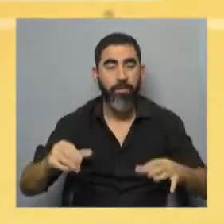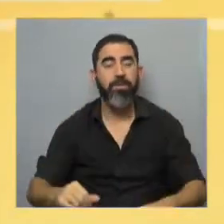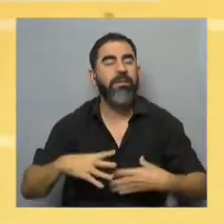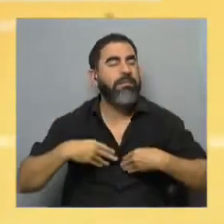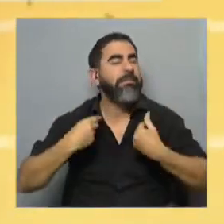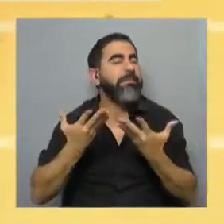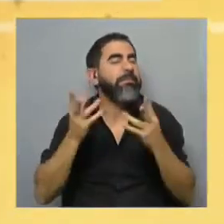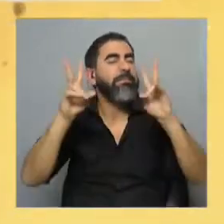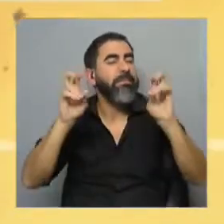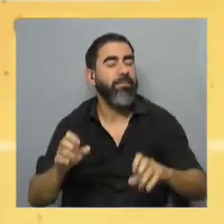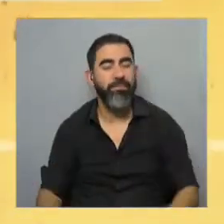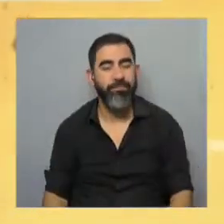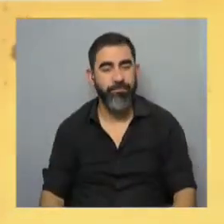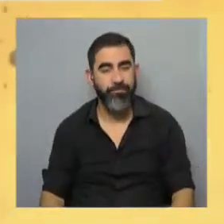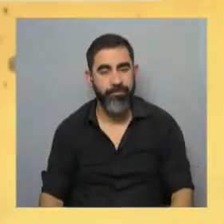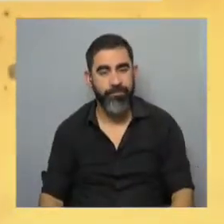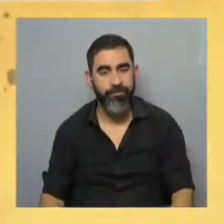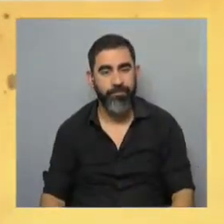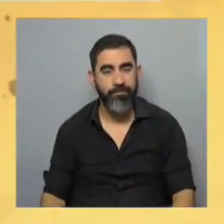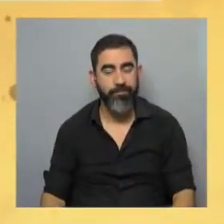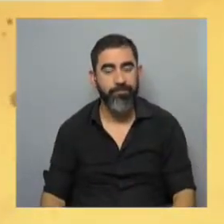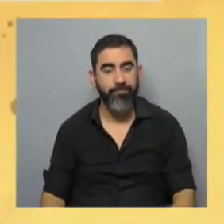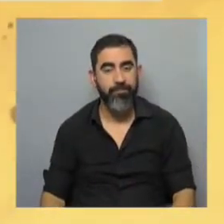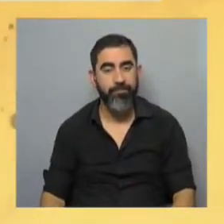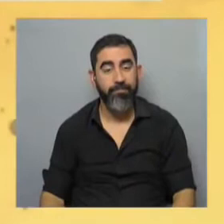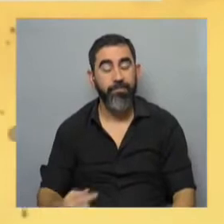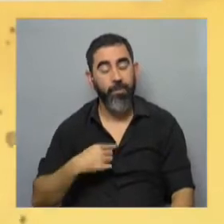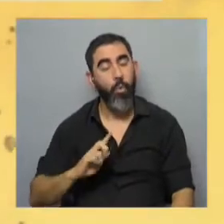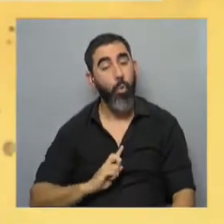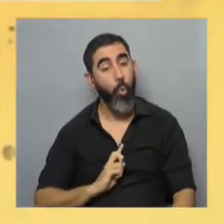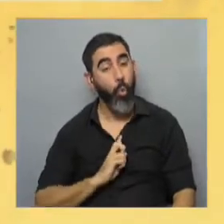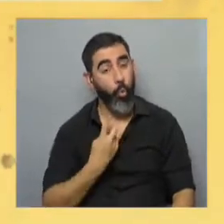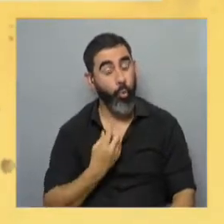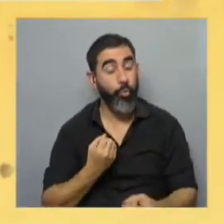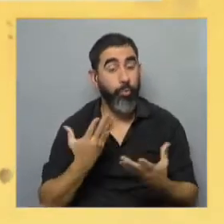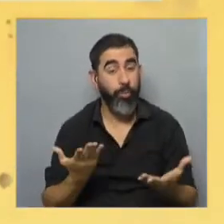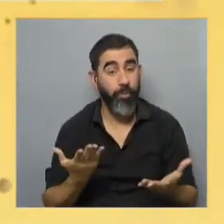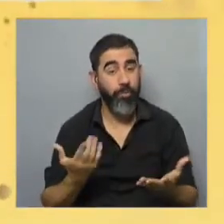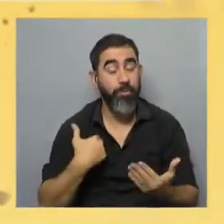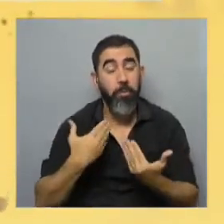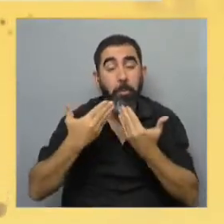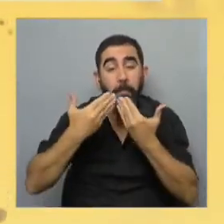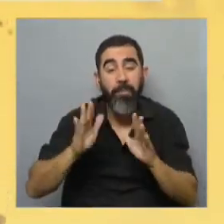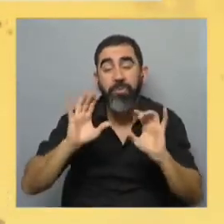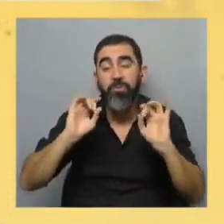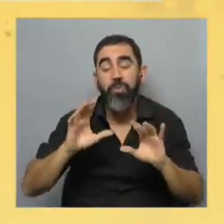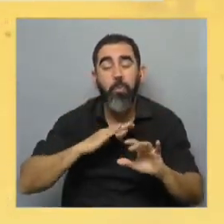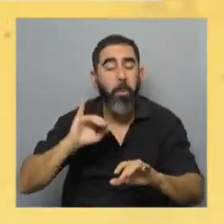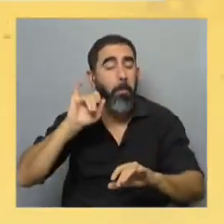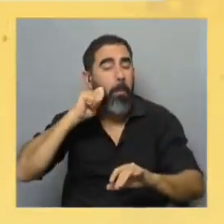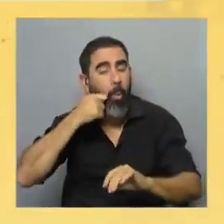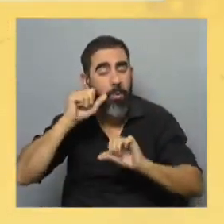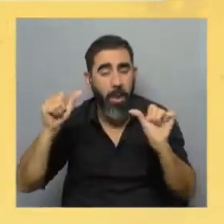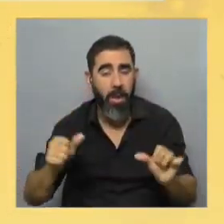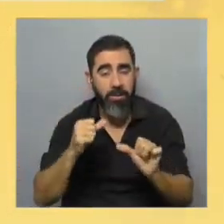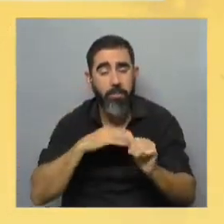ahí? La verdad que es un honor porque yo empecé con esto simplemente un hobby para mí, para